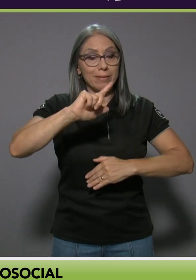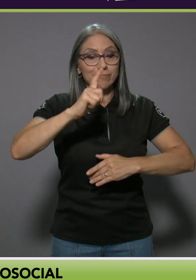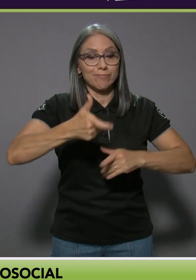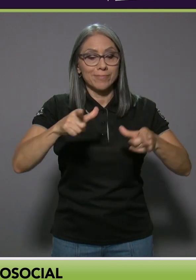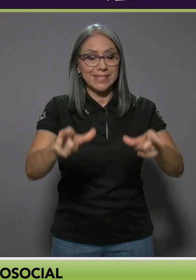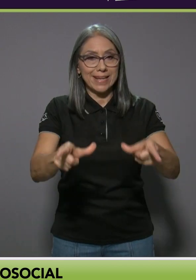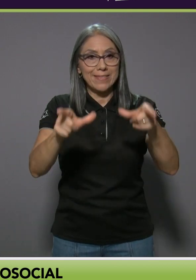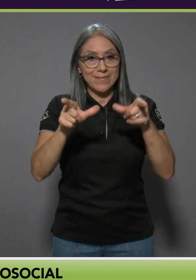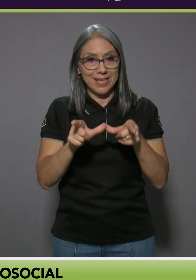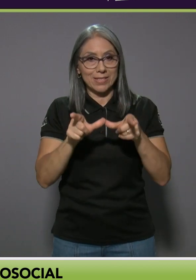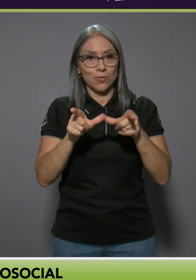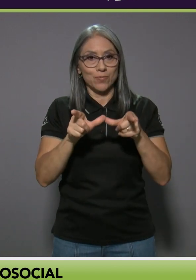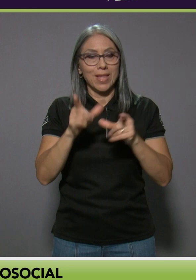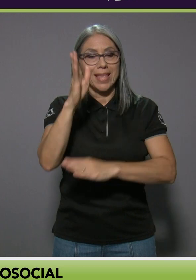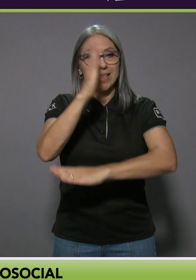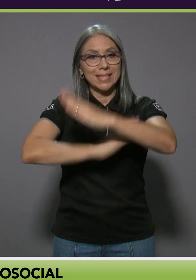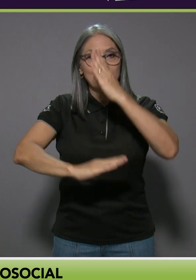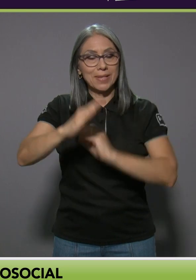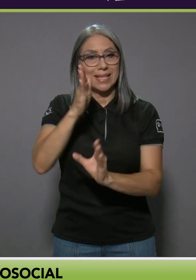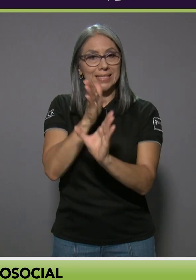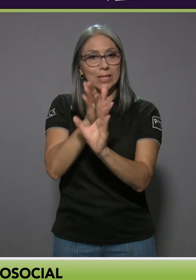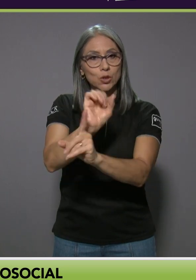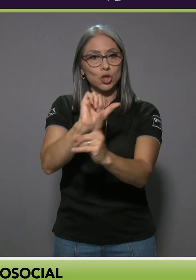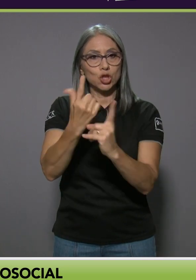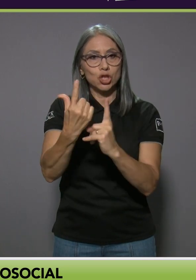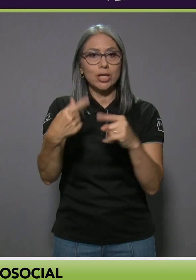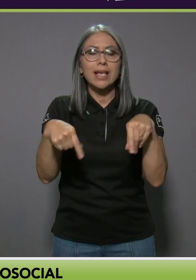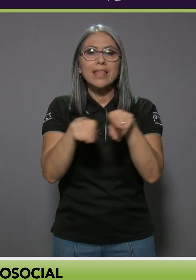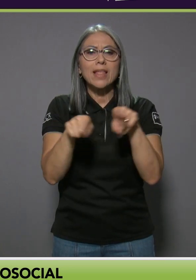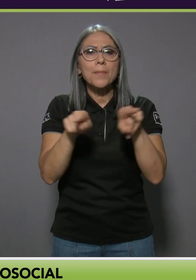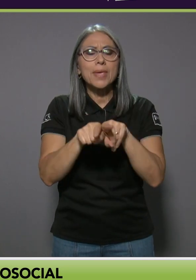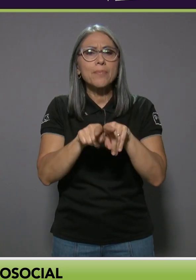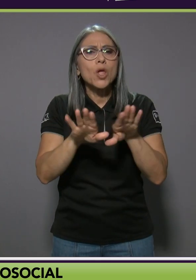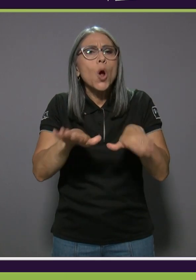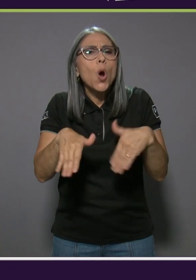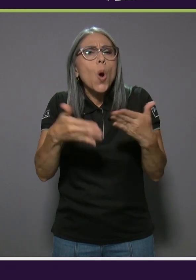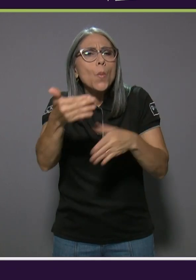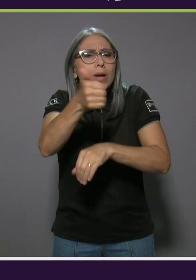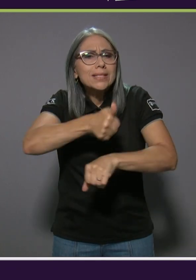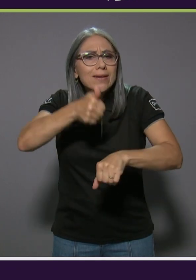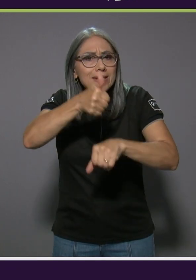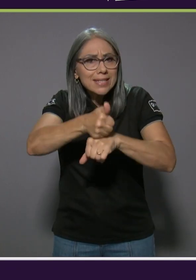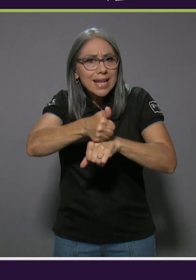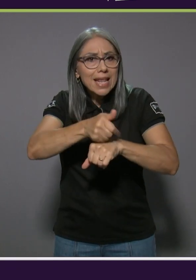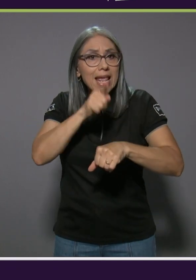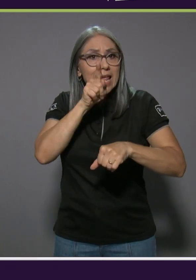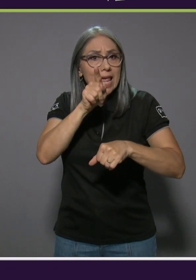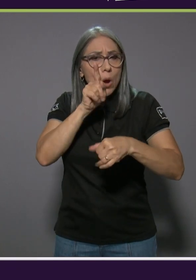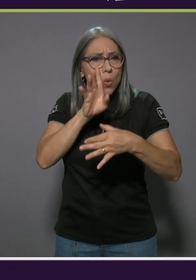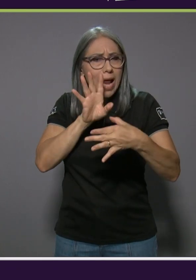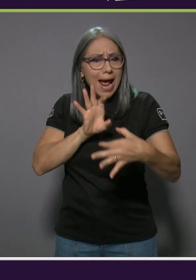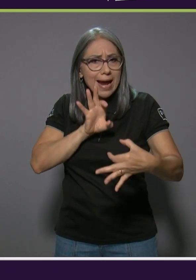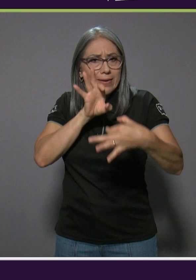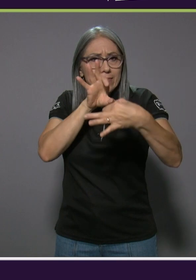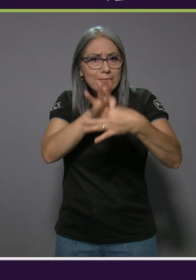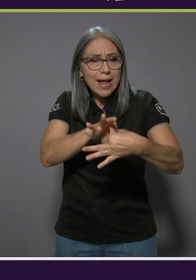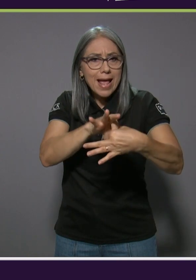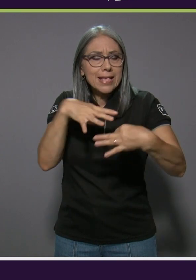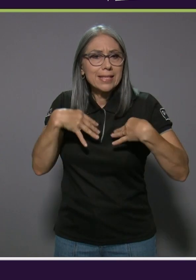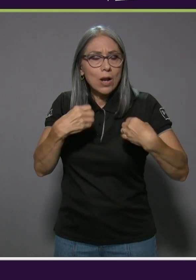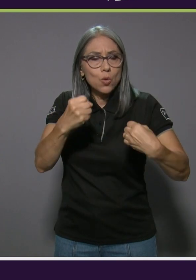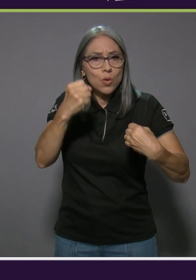la discapacidad psicosocial y también sobre cómo determinar que una condición asociada a la salud mental deriva o no en